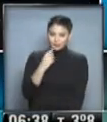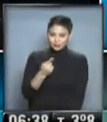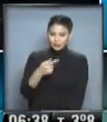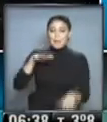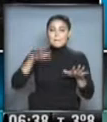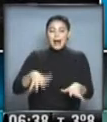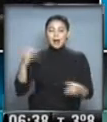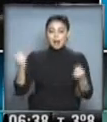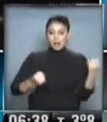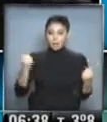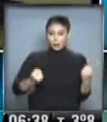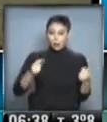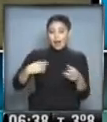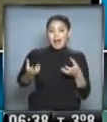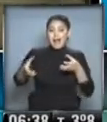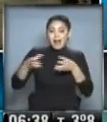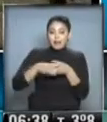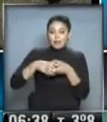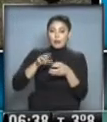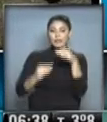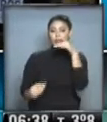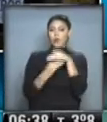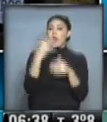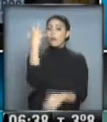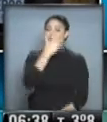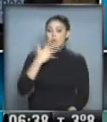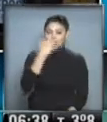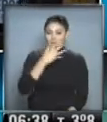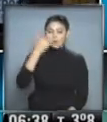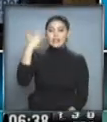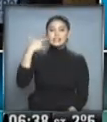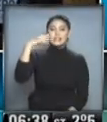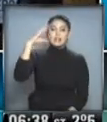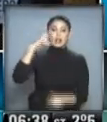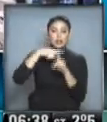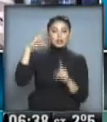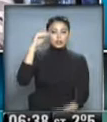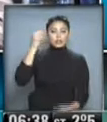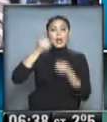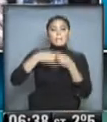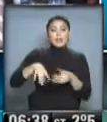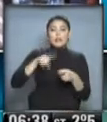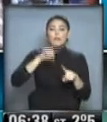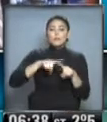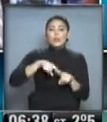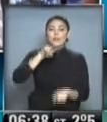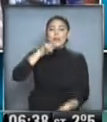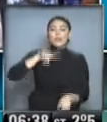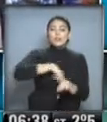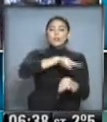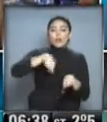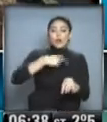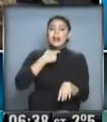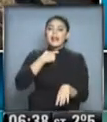Paro de camioneros. El gremio que conduce Hugo Moyano comenzó a la medianoche una huelga de 24 horas en reclamo de la eliminación del impuesto a